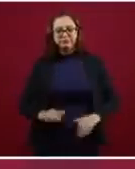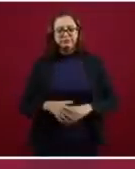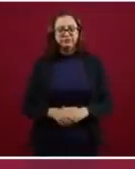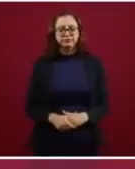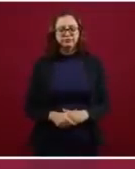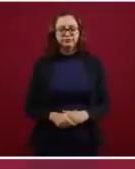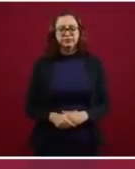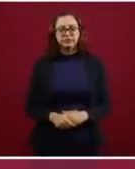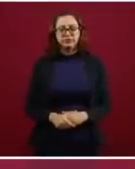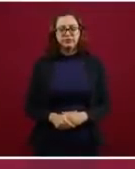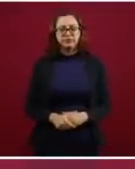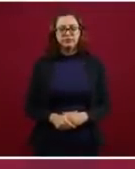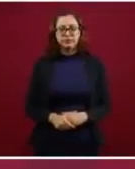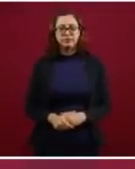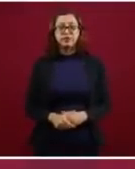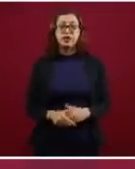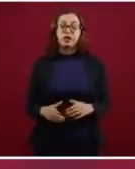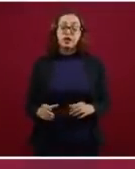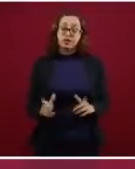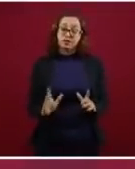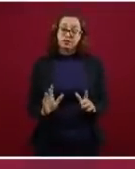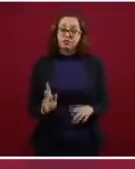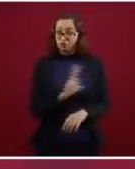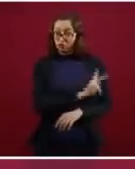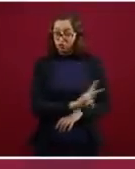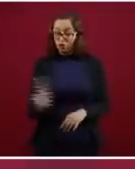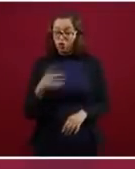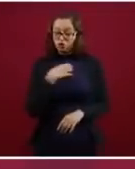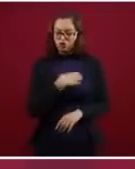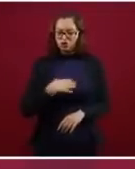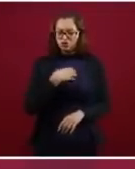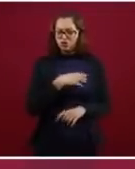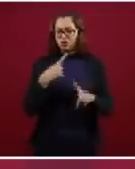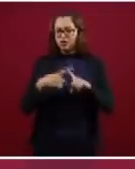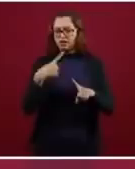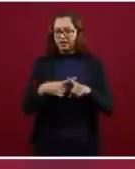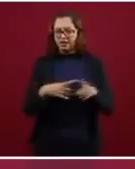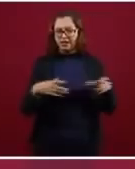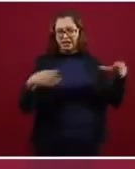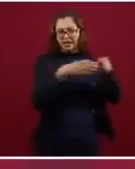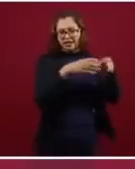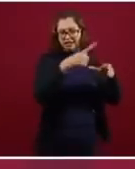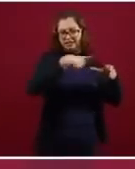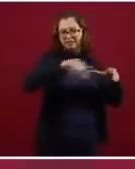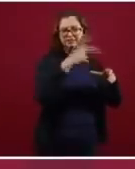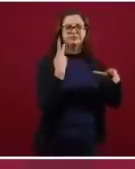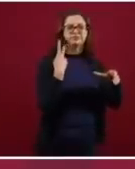Todos los de la llamada clase política son los que quedan contentos, no el pueblo.